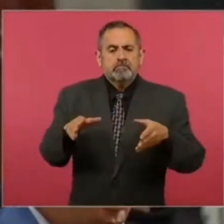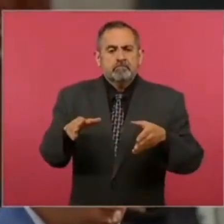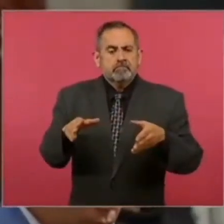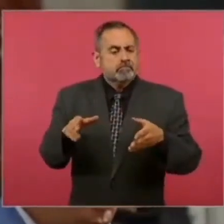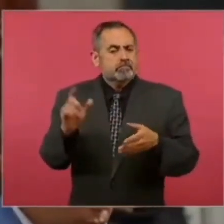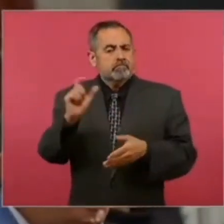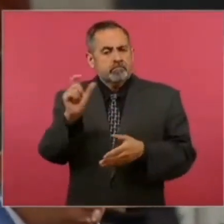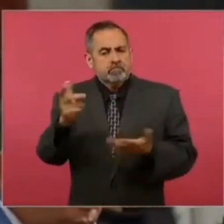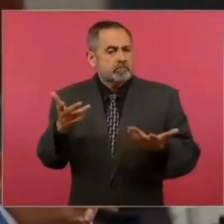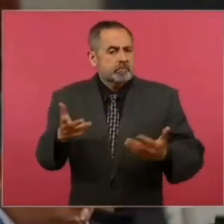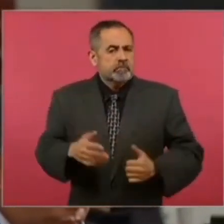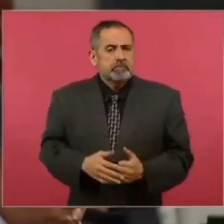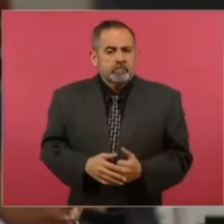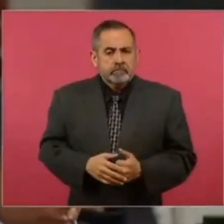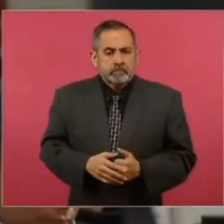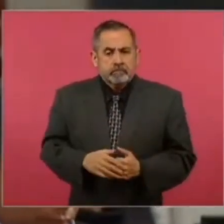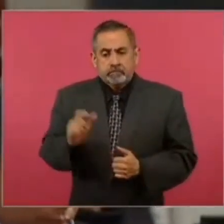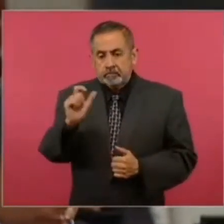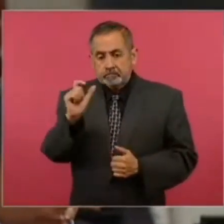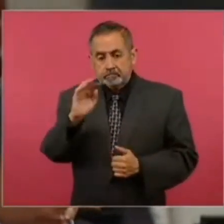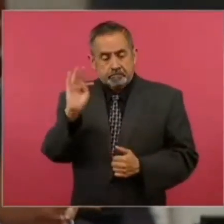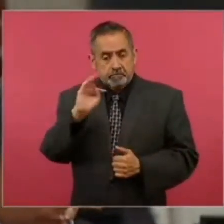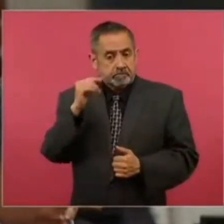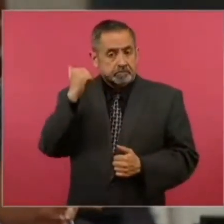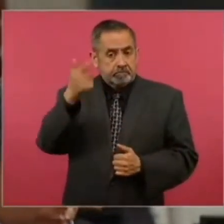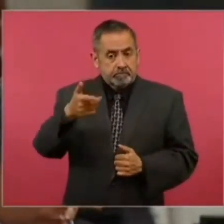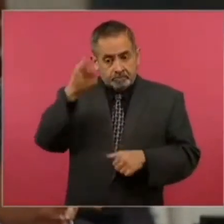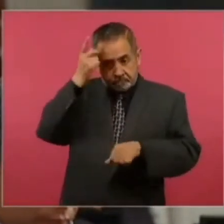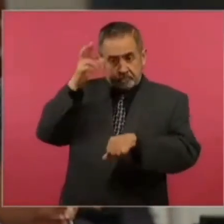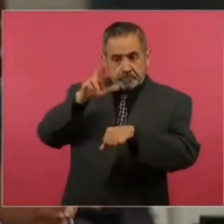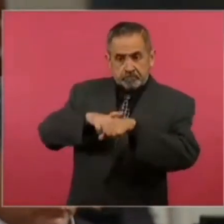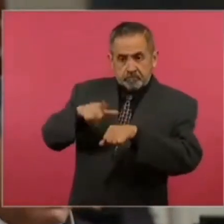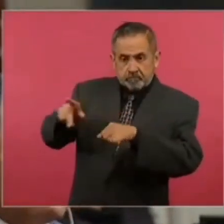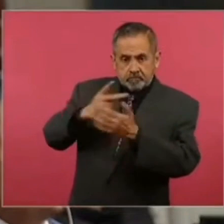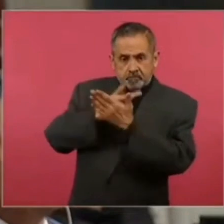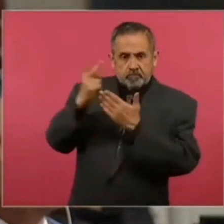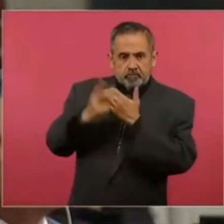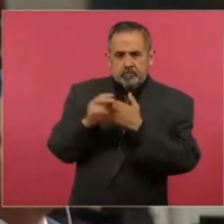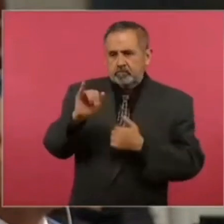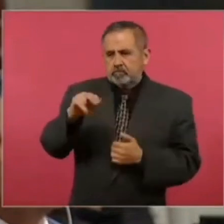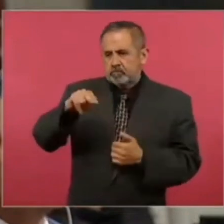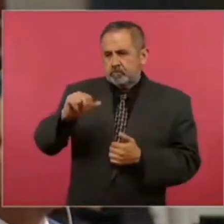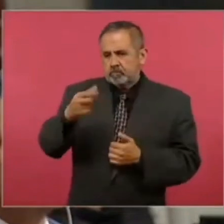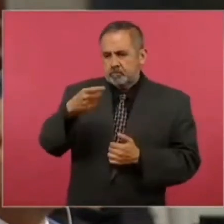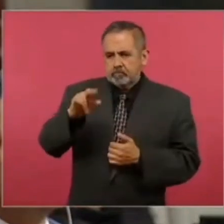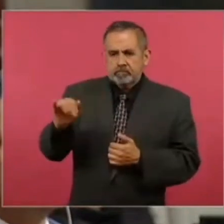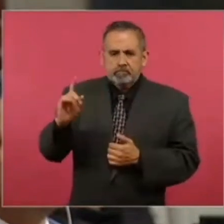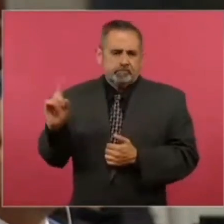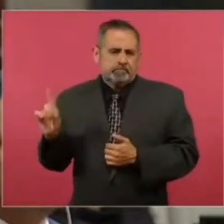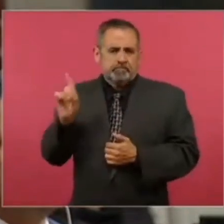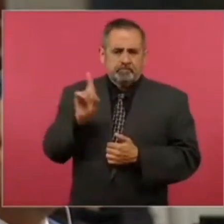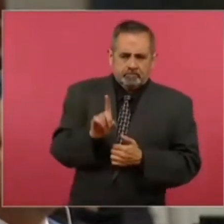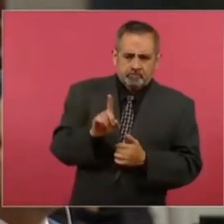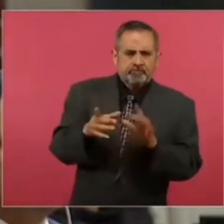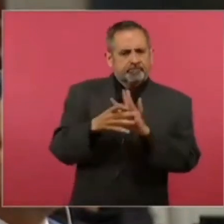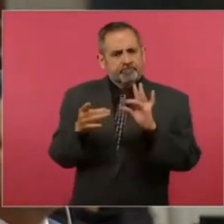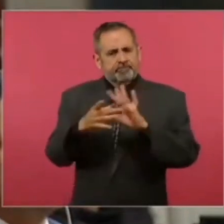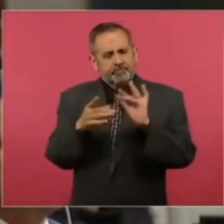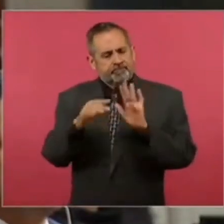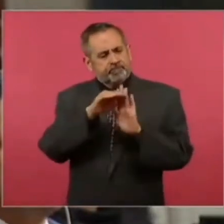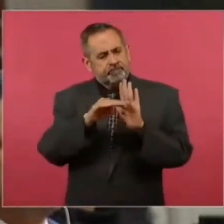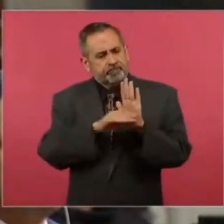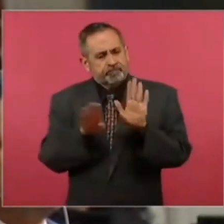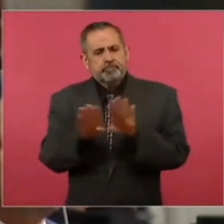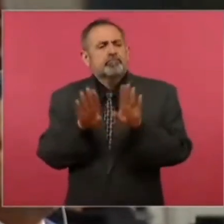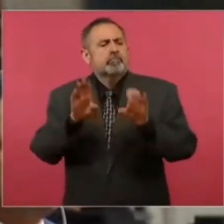planea su inauguración, si en algún momento el director del proyecto, Iñaki Echeverría, pudiera venir a platicarnos sobre los avances